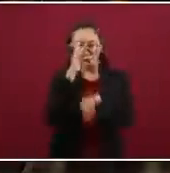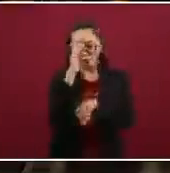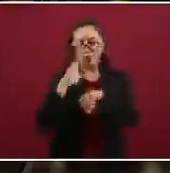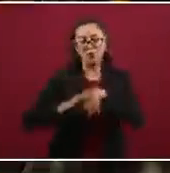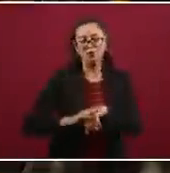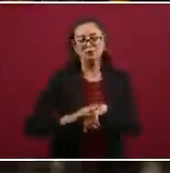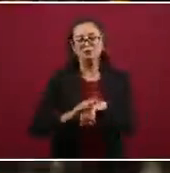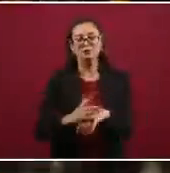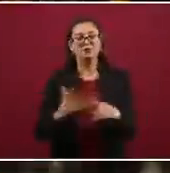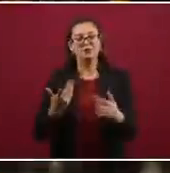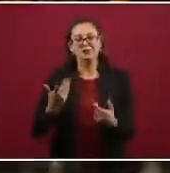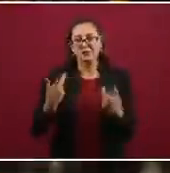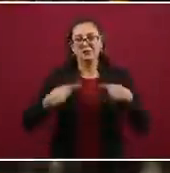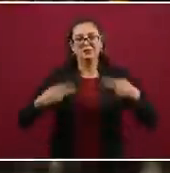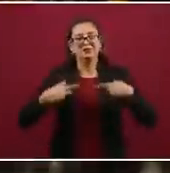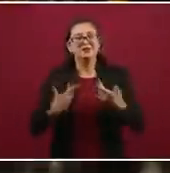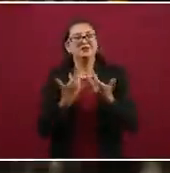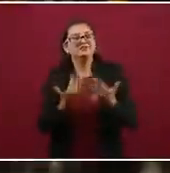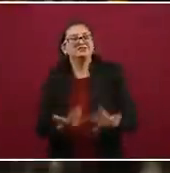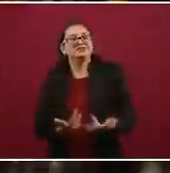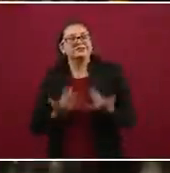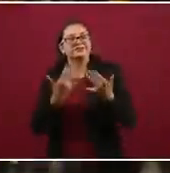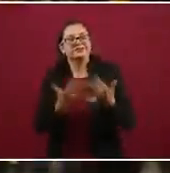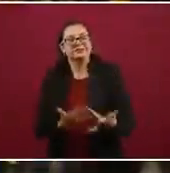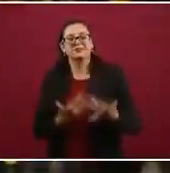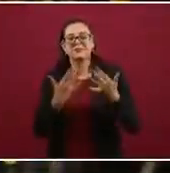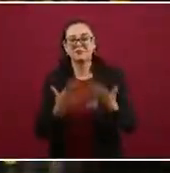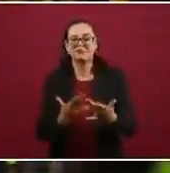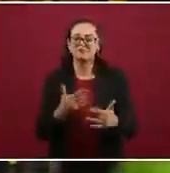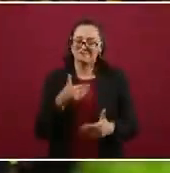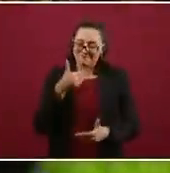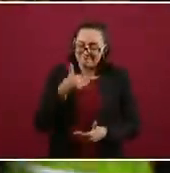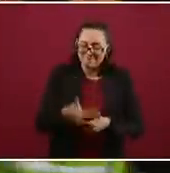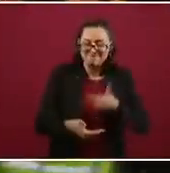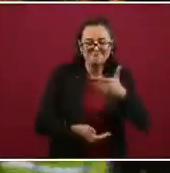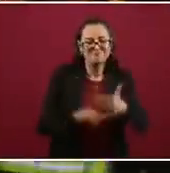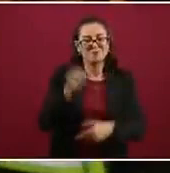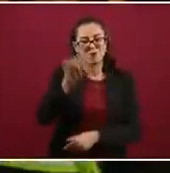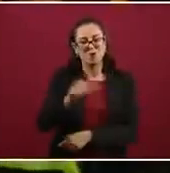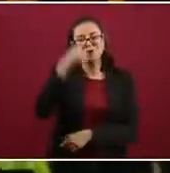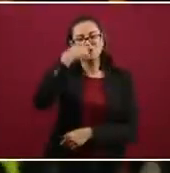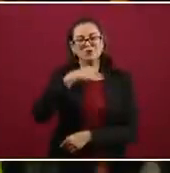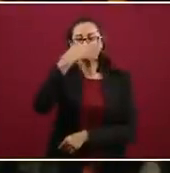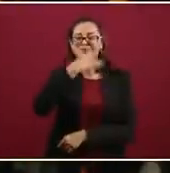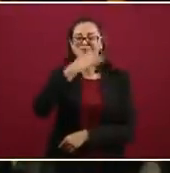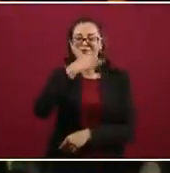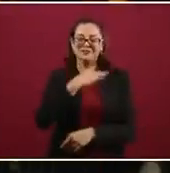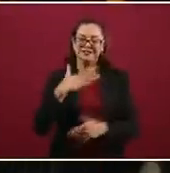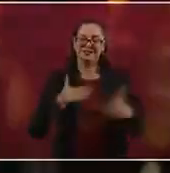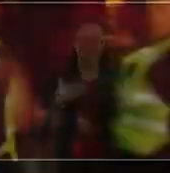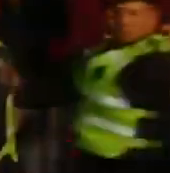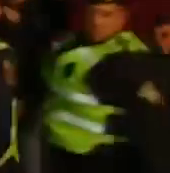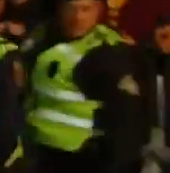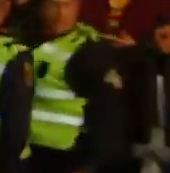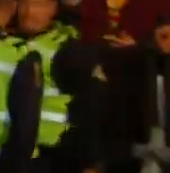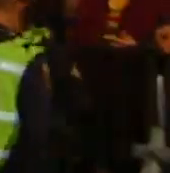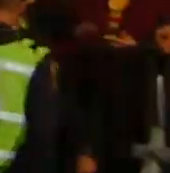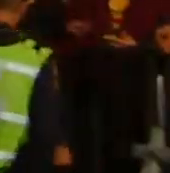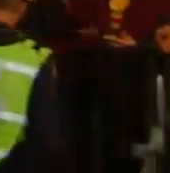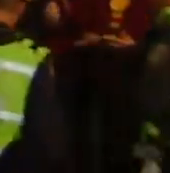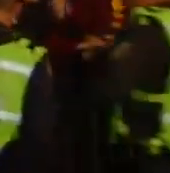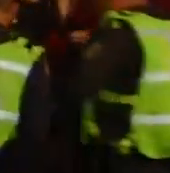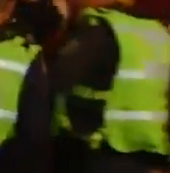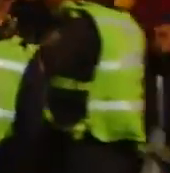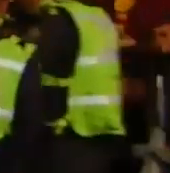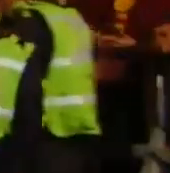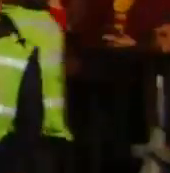expectación y es parte también de ir avanzando en la noche y en la fiesta y en la alegría. Y bueno,